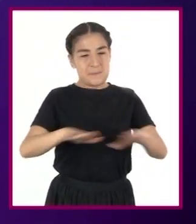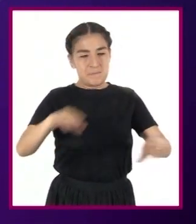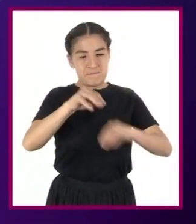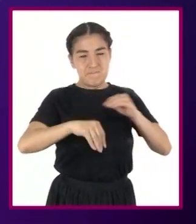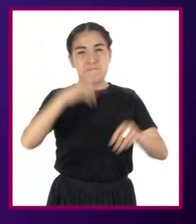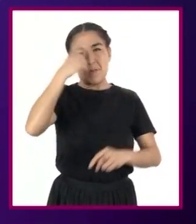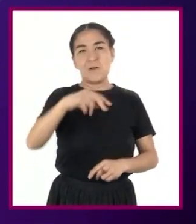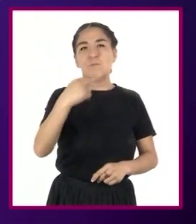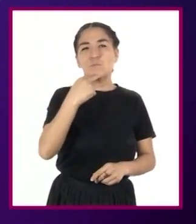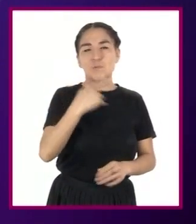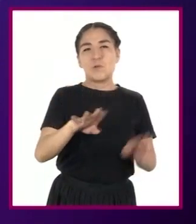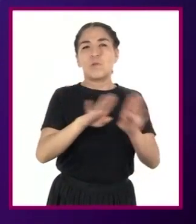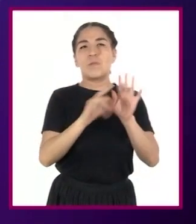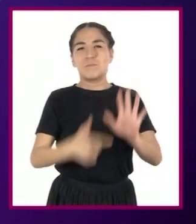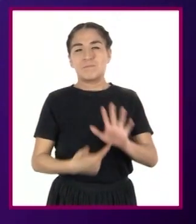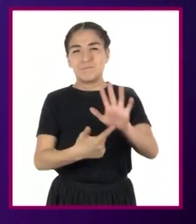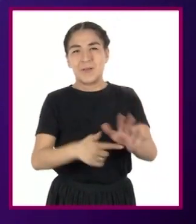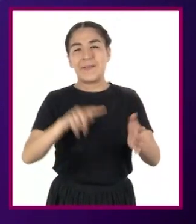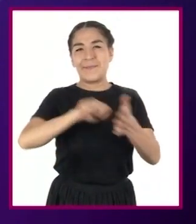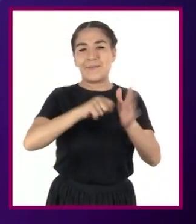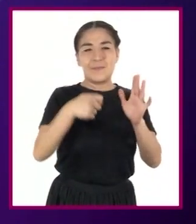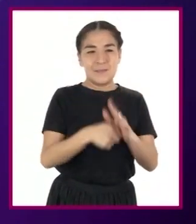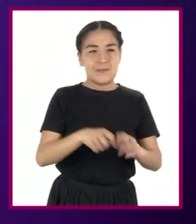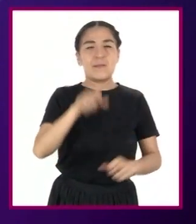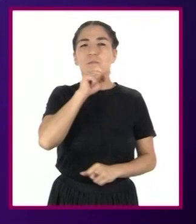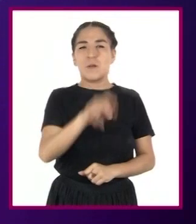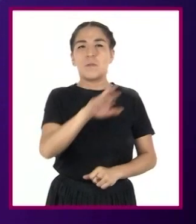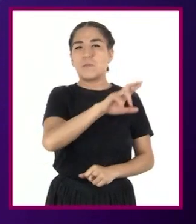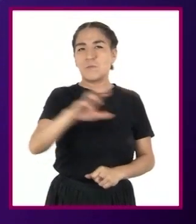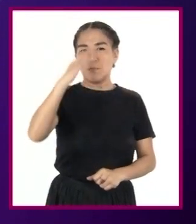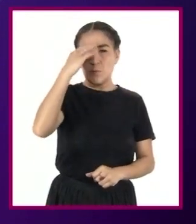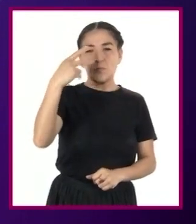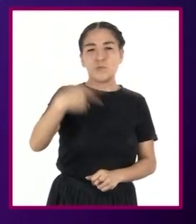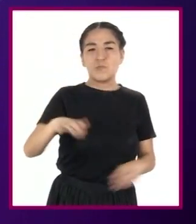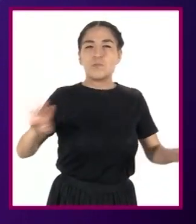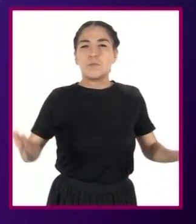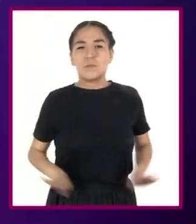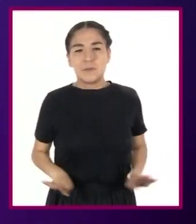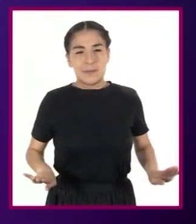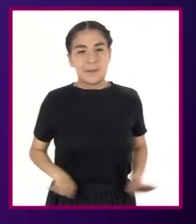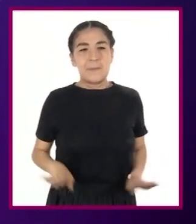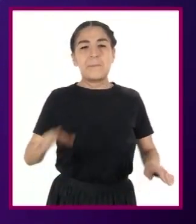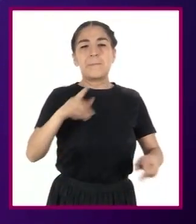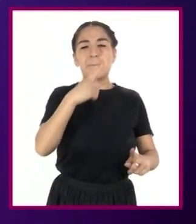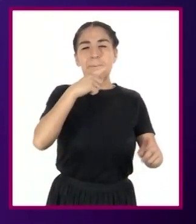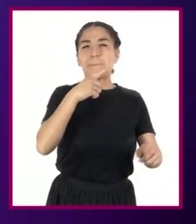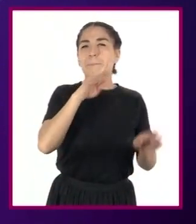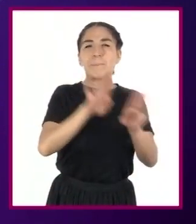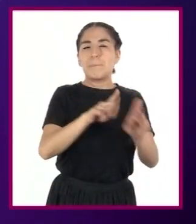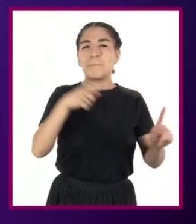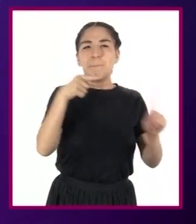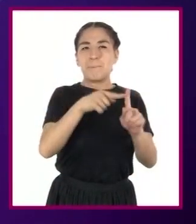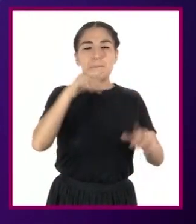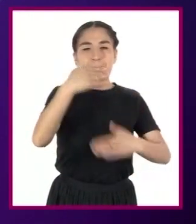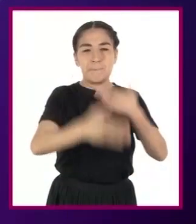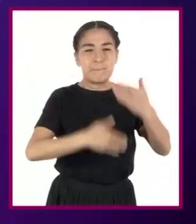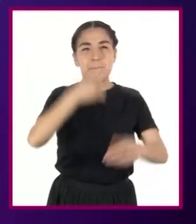la comunicación técnica. Reconoceremos sus características y principales pasos para